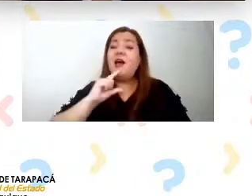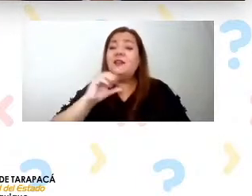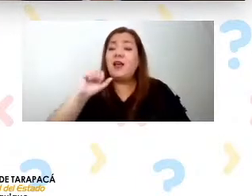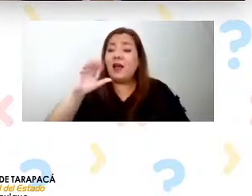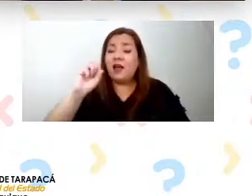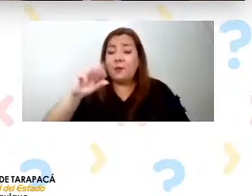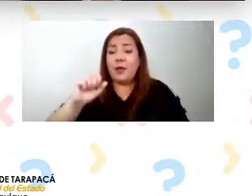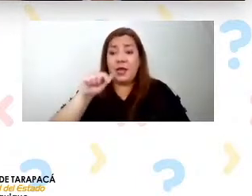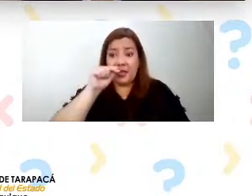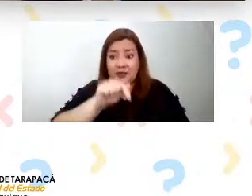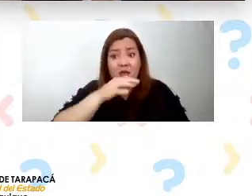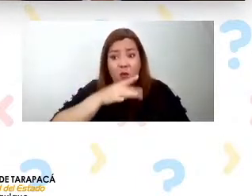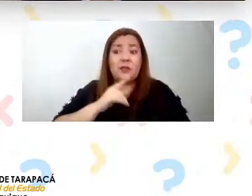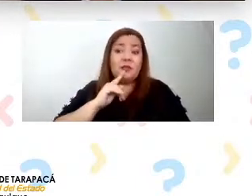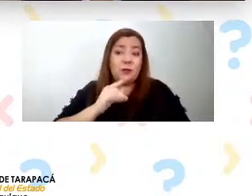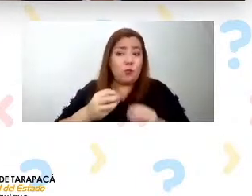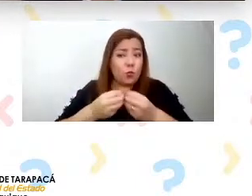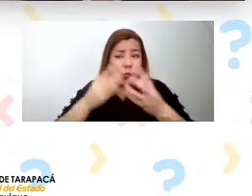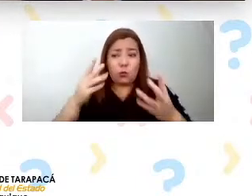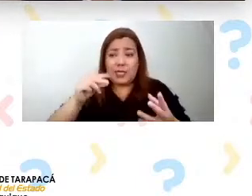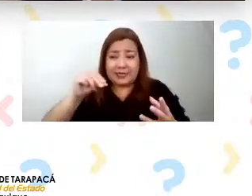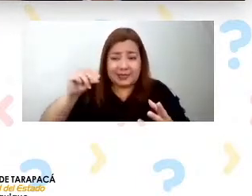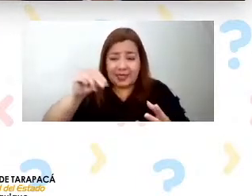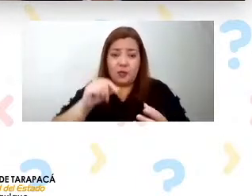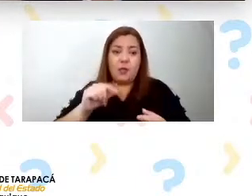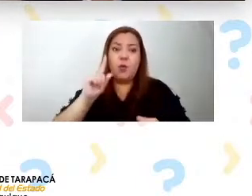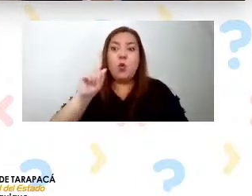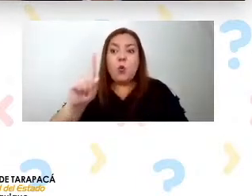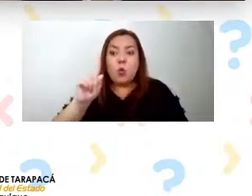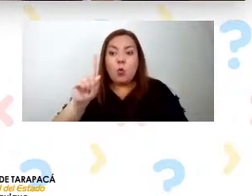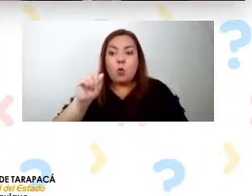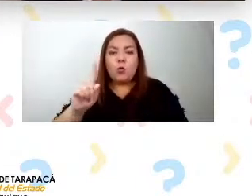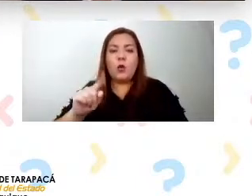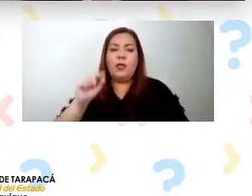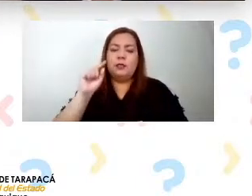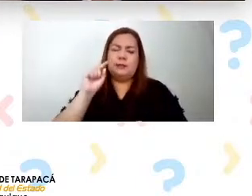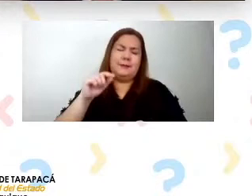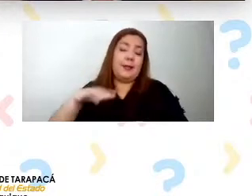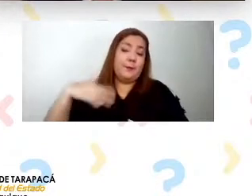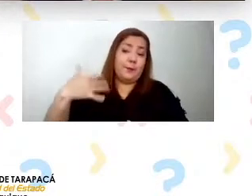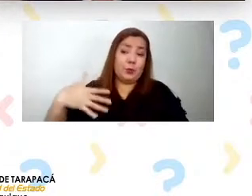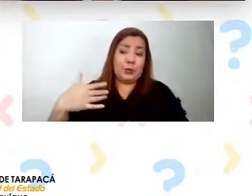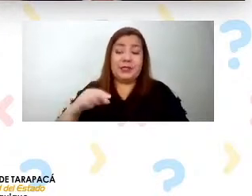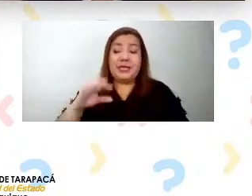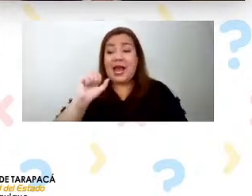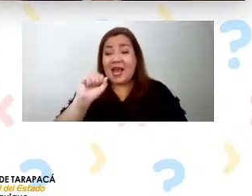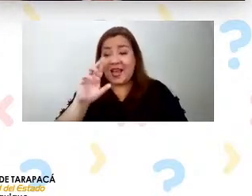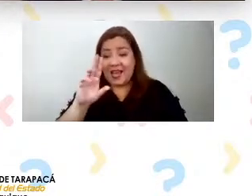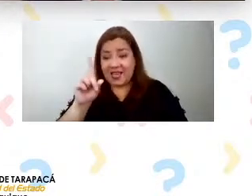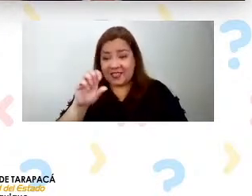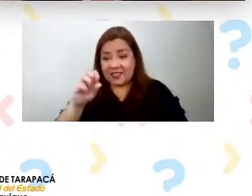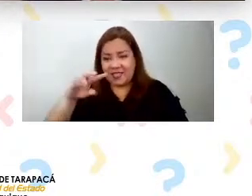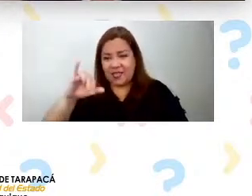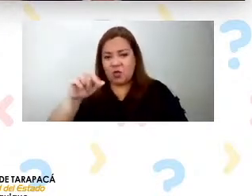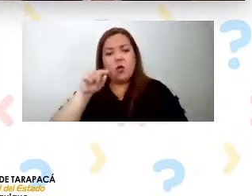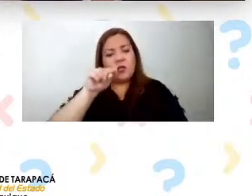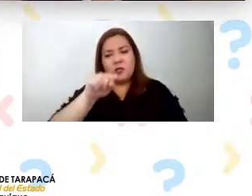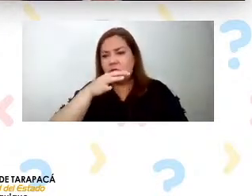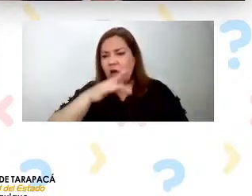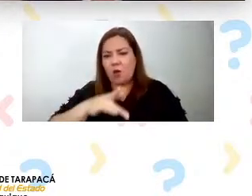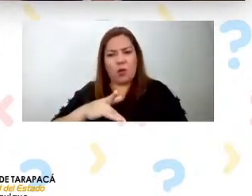sales, pero un componente muy relevante es el arsénico, y estas aguas están sobrepasando todas las